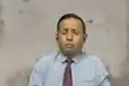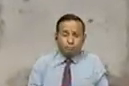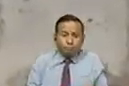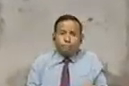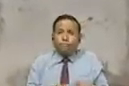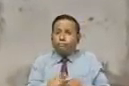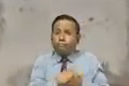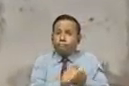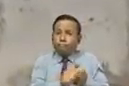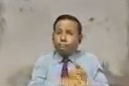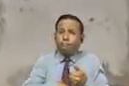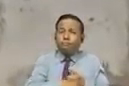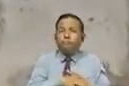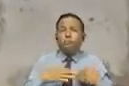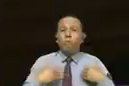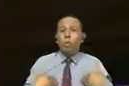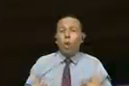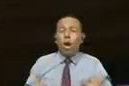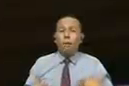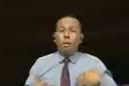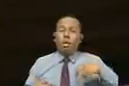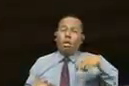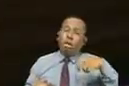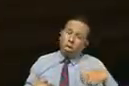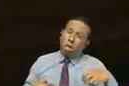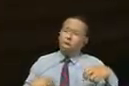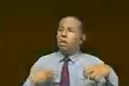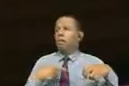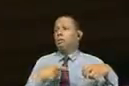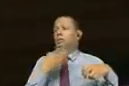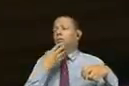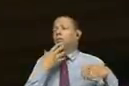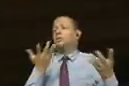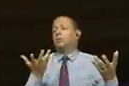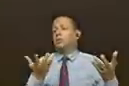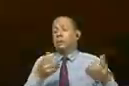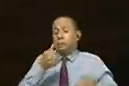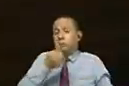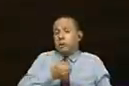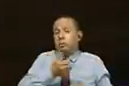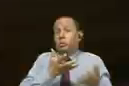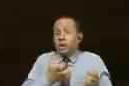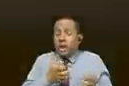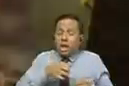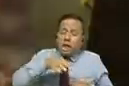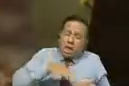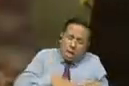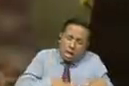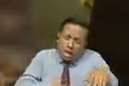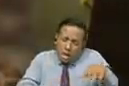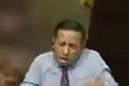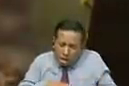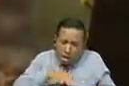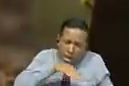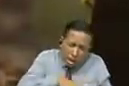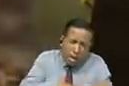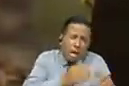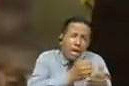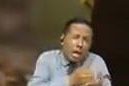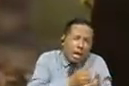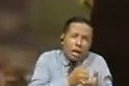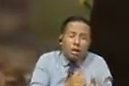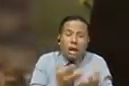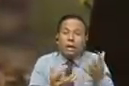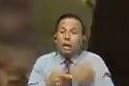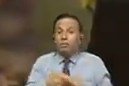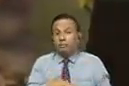se encontraba el cuerpo recostado. Aparentemente habría intentado arrastrarse y subir hasta pedir auxilio, pero la herida certera no le dio tiempo